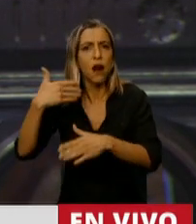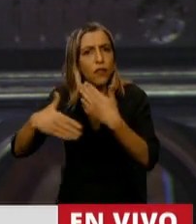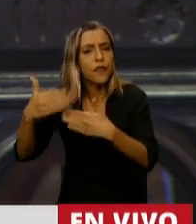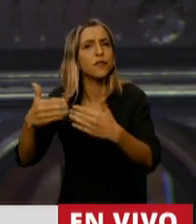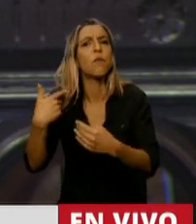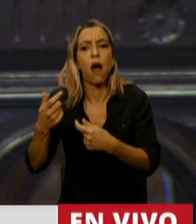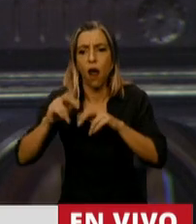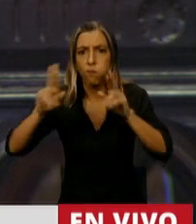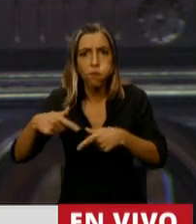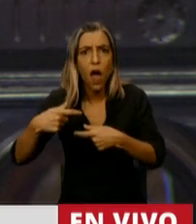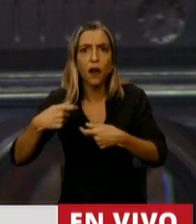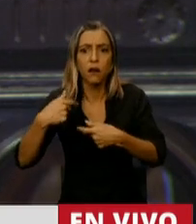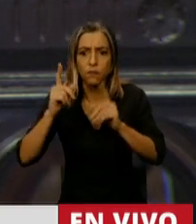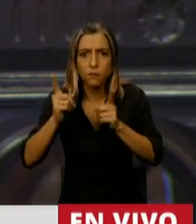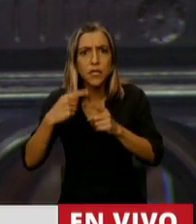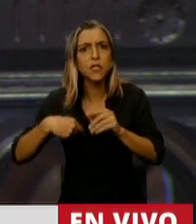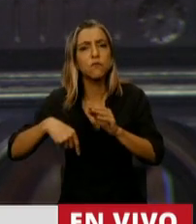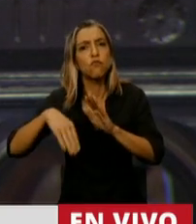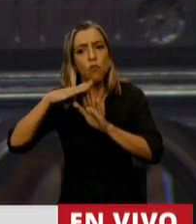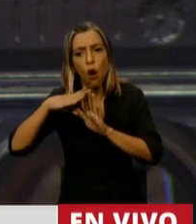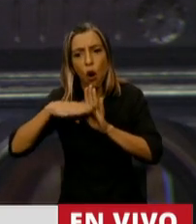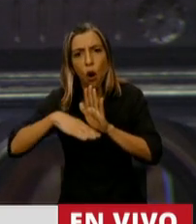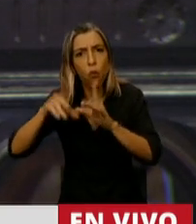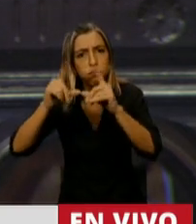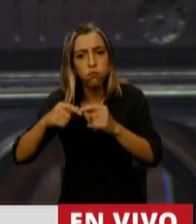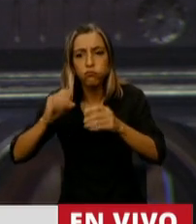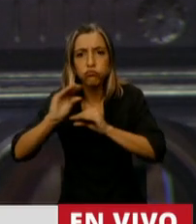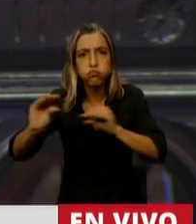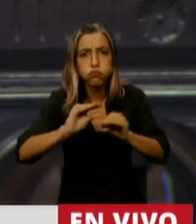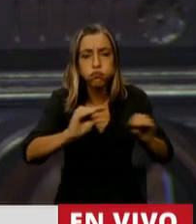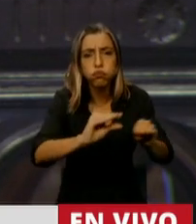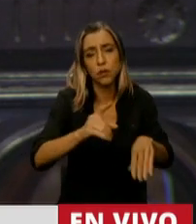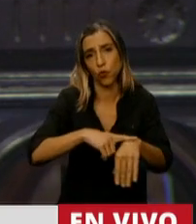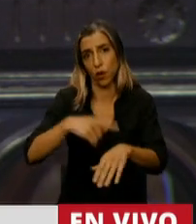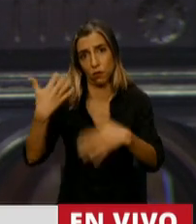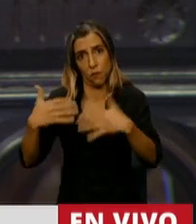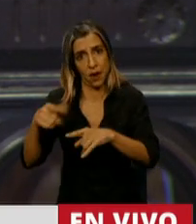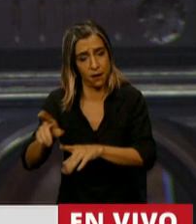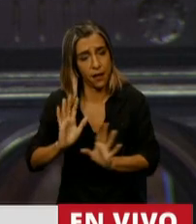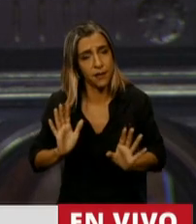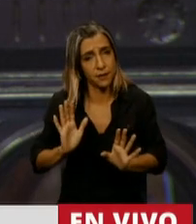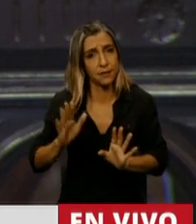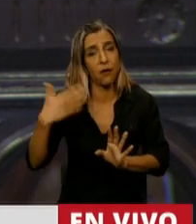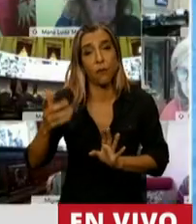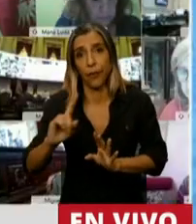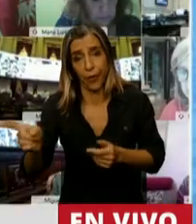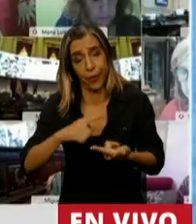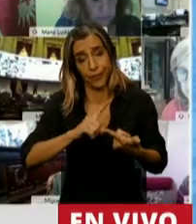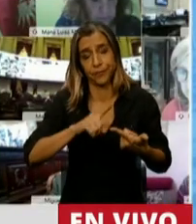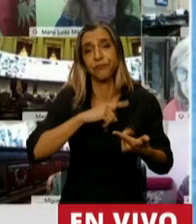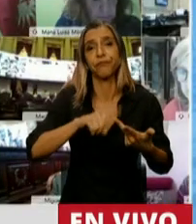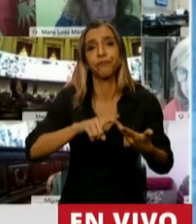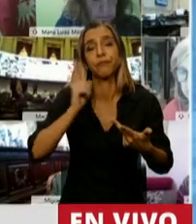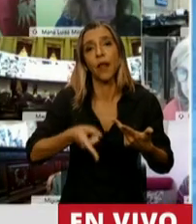presupuestarias totales destinadas para la política alimentaria en el marco de una emergencia. Hablan de educación y